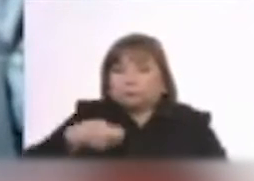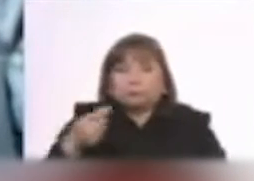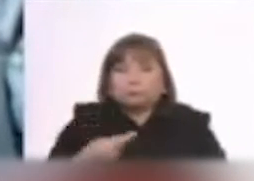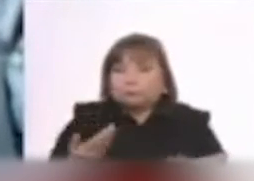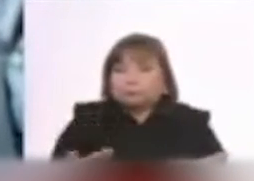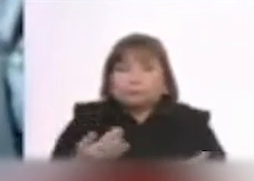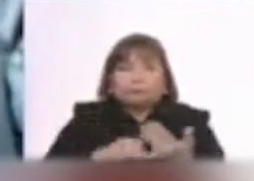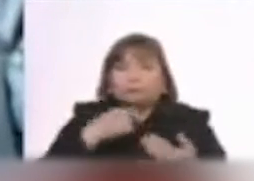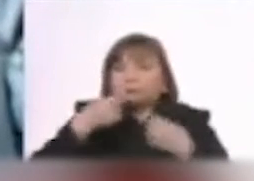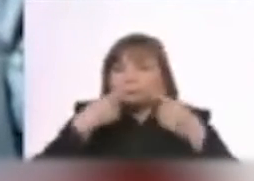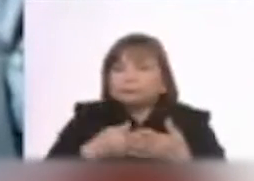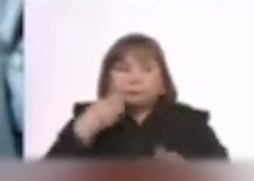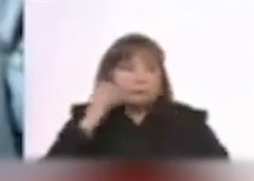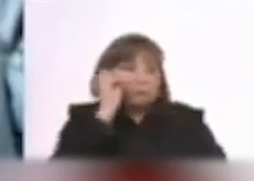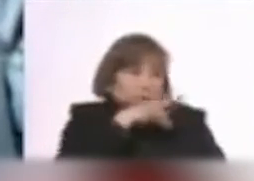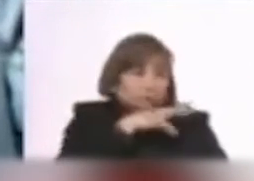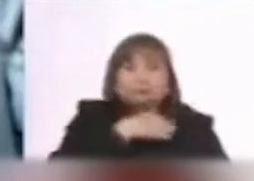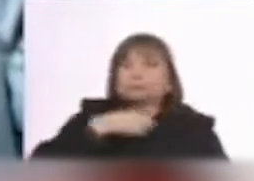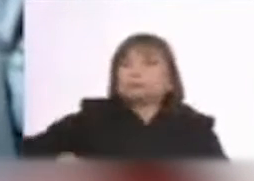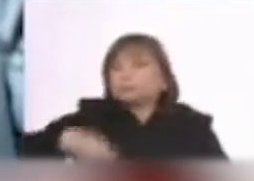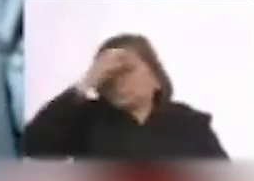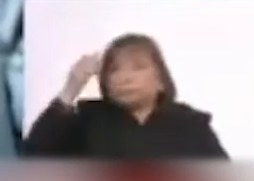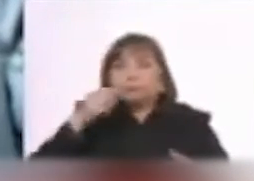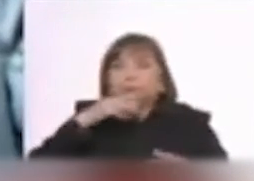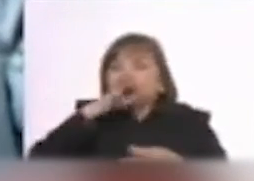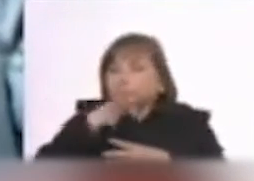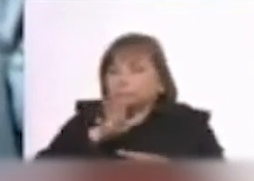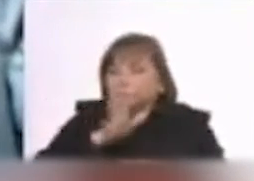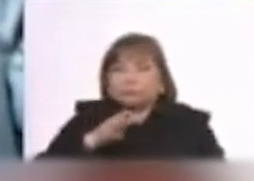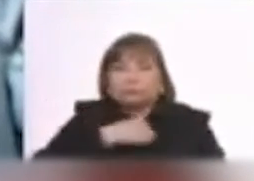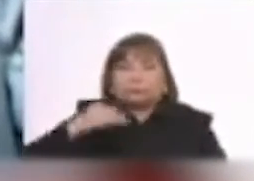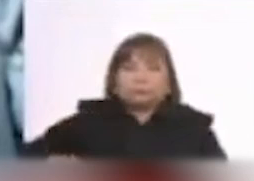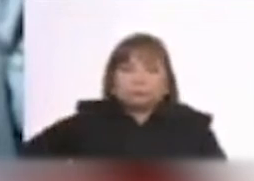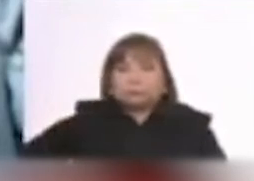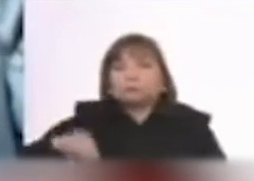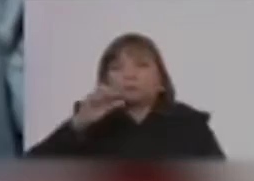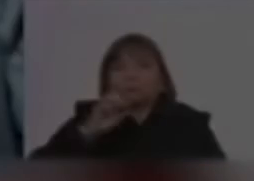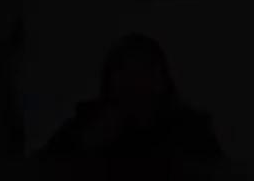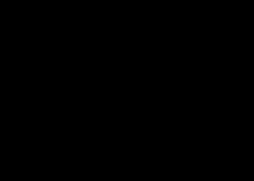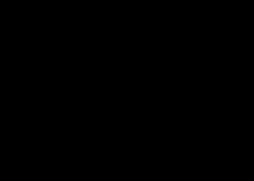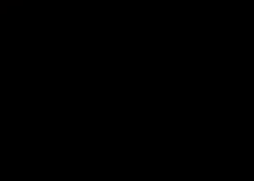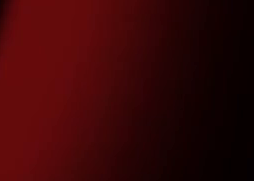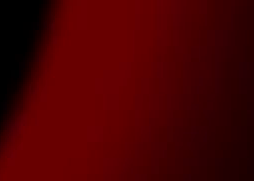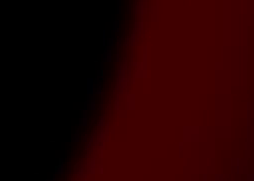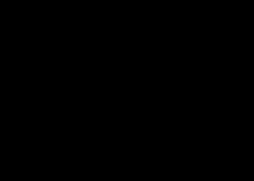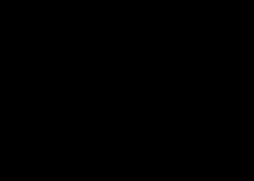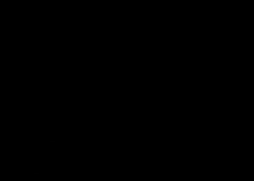eran comunicadas al señor presidente a través del señor ministro Heiner Alvarado.